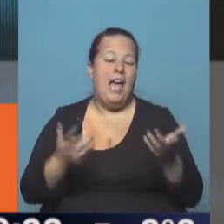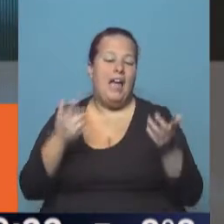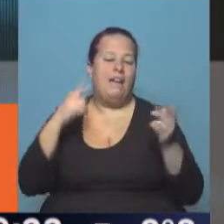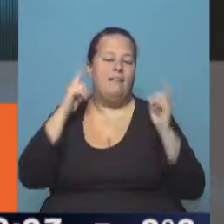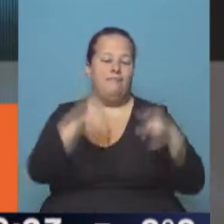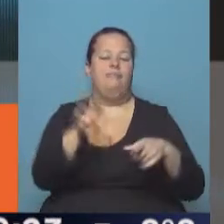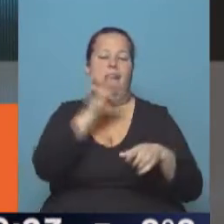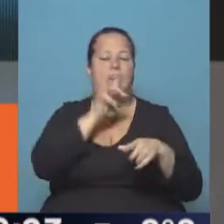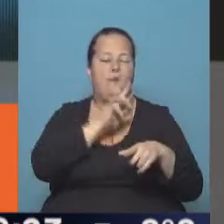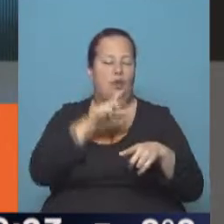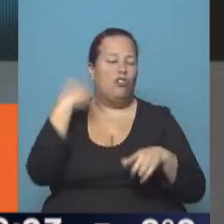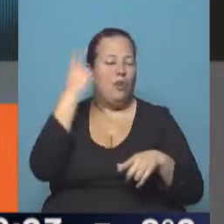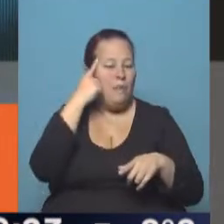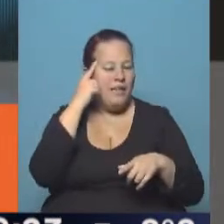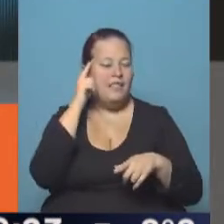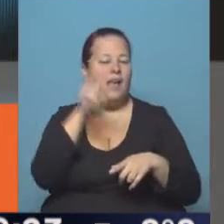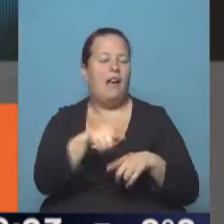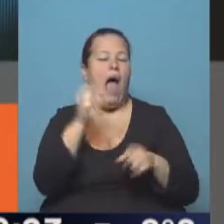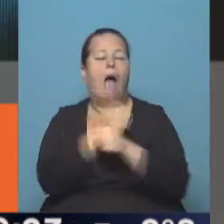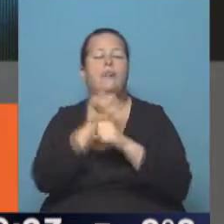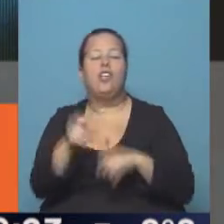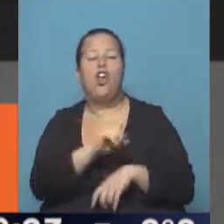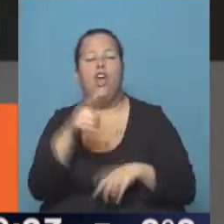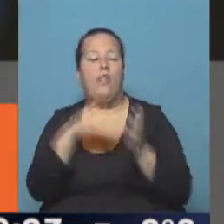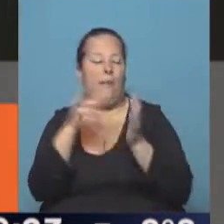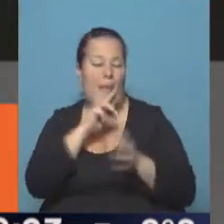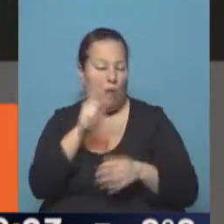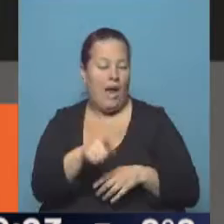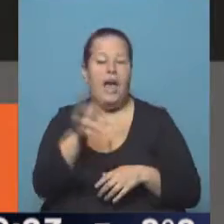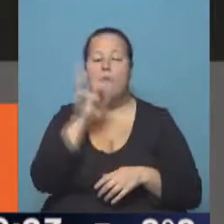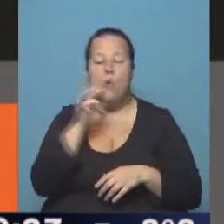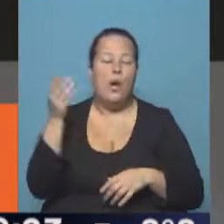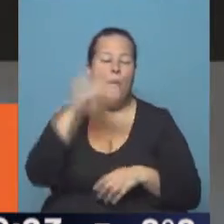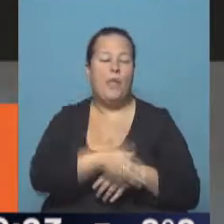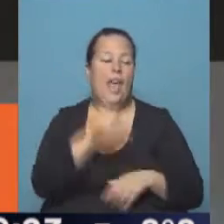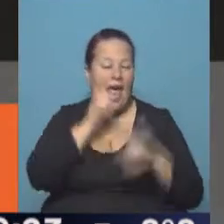recaía en la mujer la carga probatoria. ¿Qué quiere decir? Que la mujer que venía